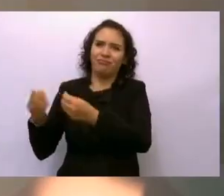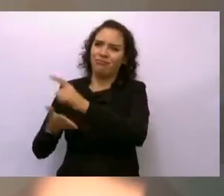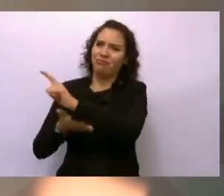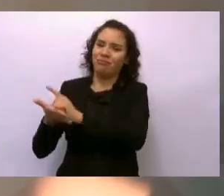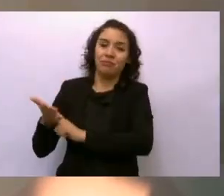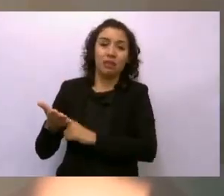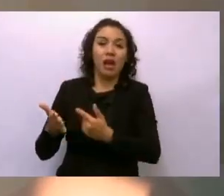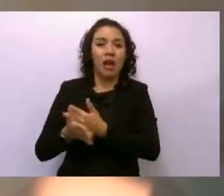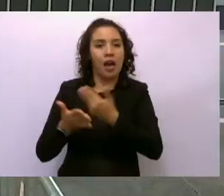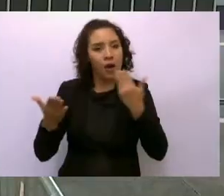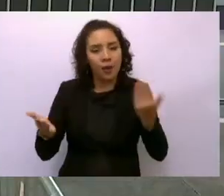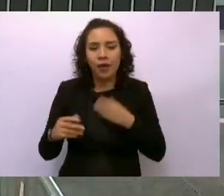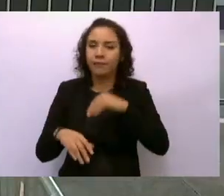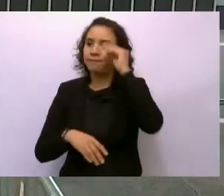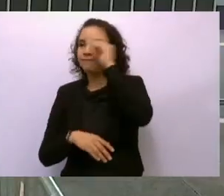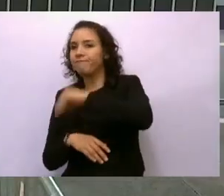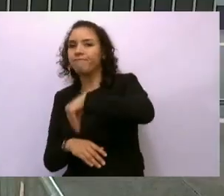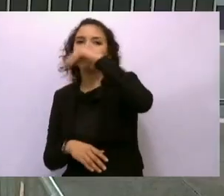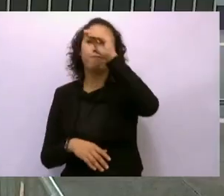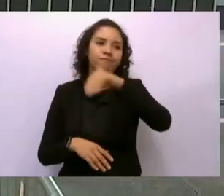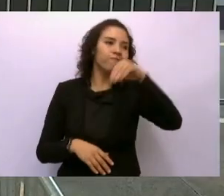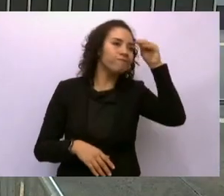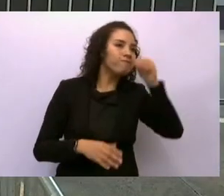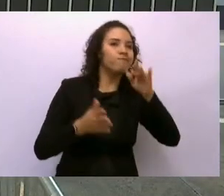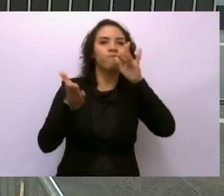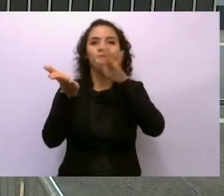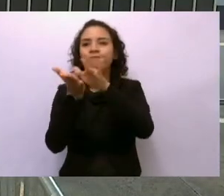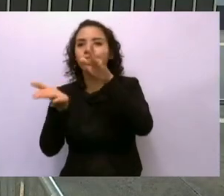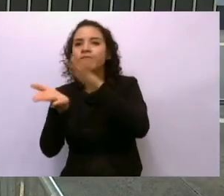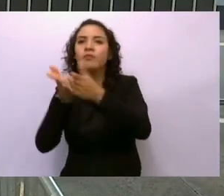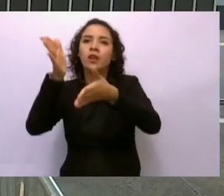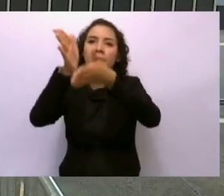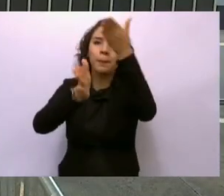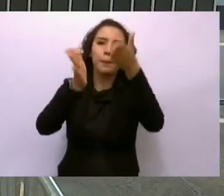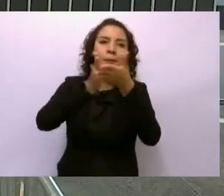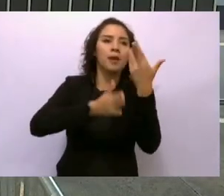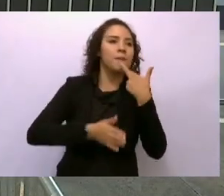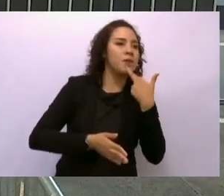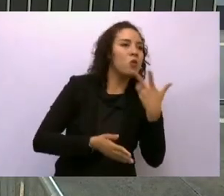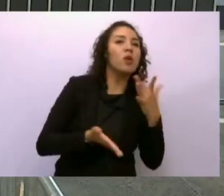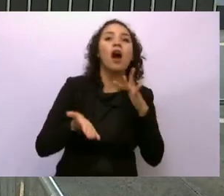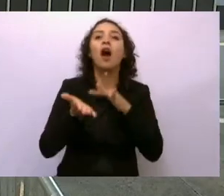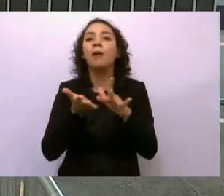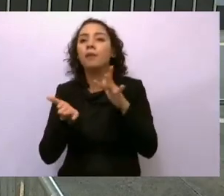Ahora estamos también mejorando la infraestructura hospitalaria